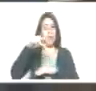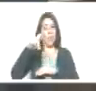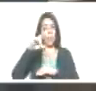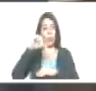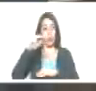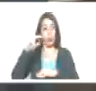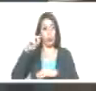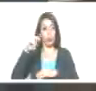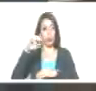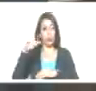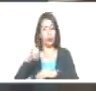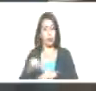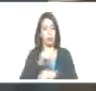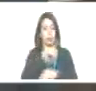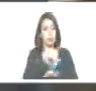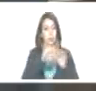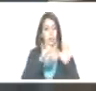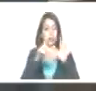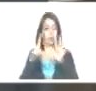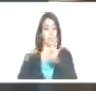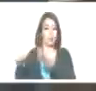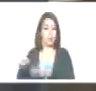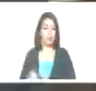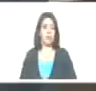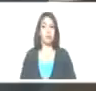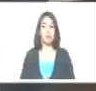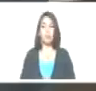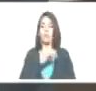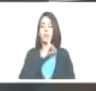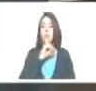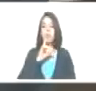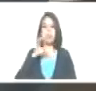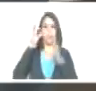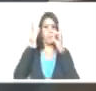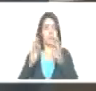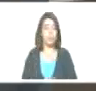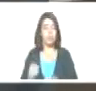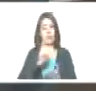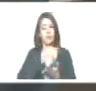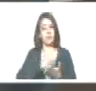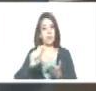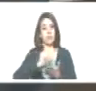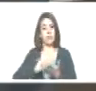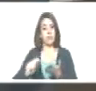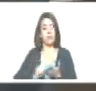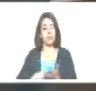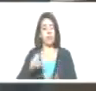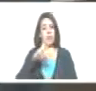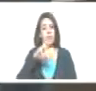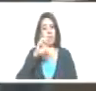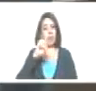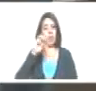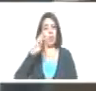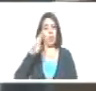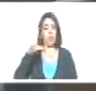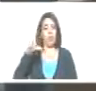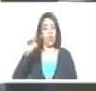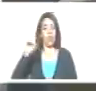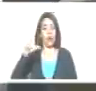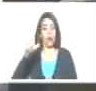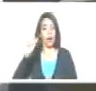el año 66, y le dio el nombre del ilustre escritor don Rómulo Gallegos. Rómulo Gallegos